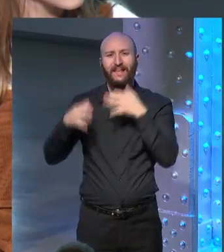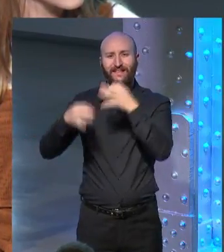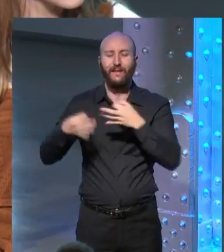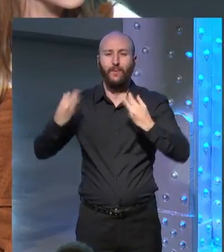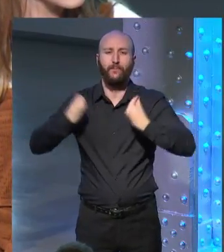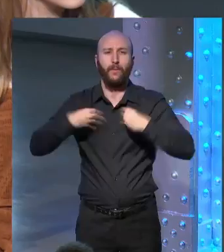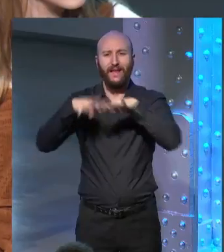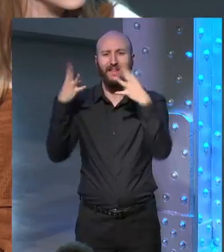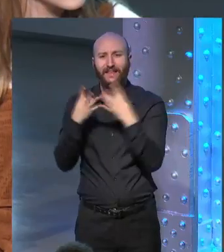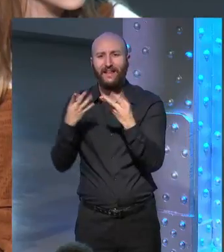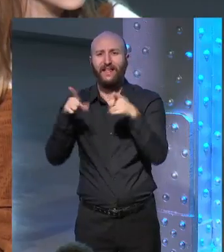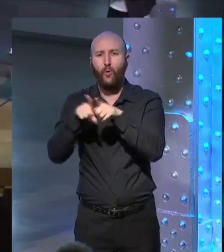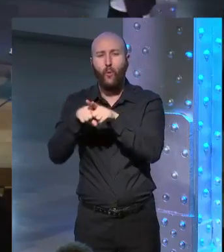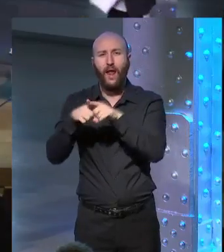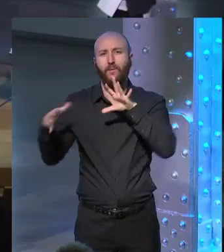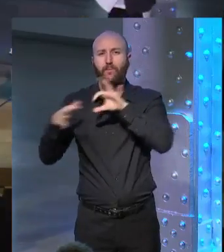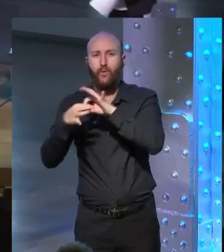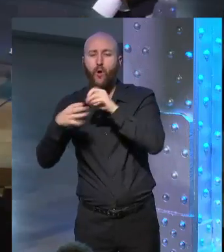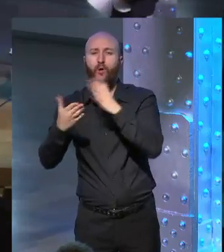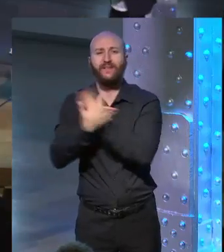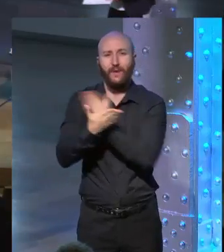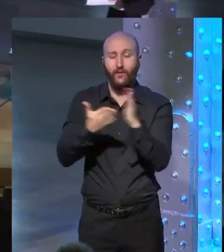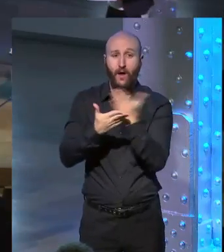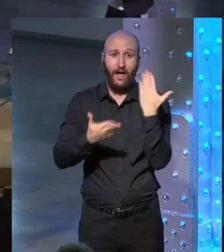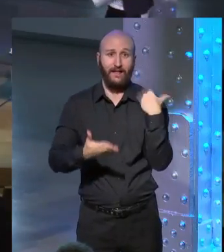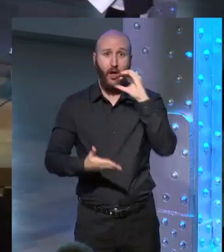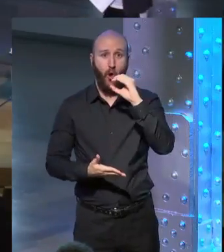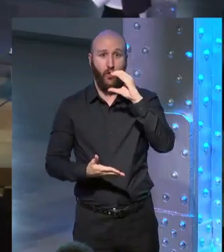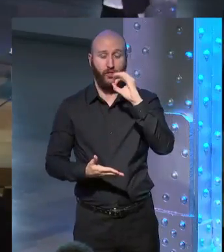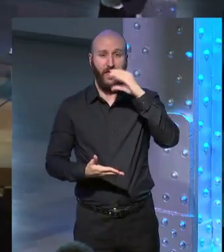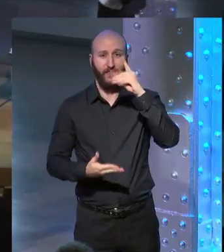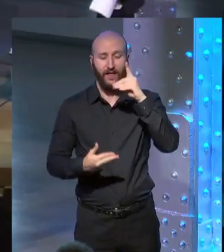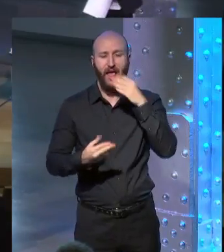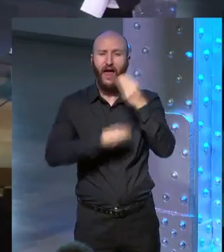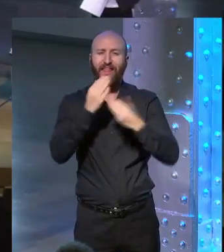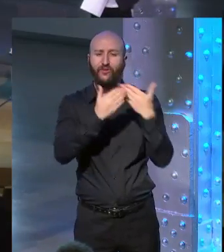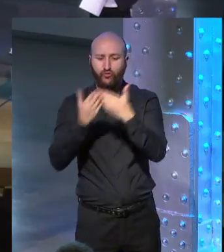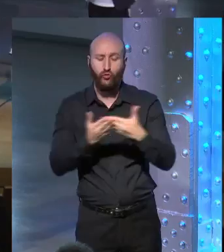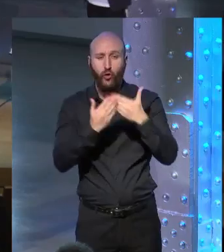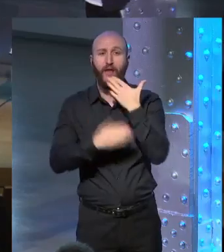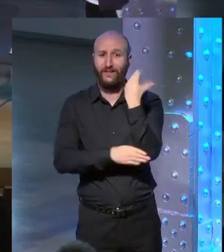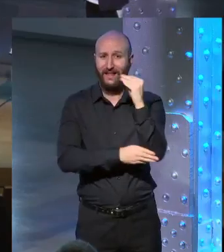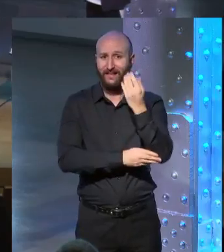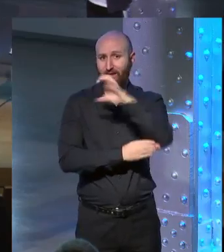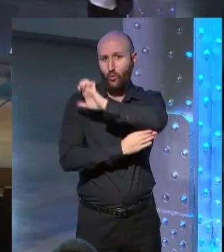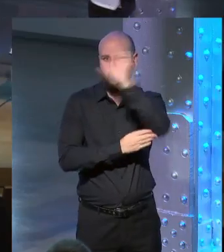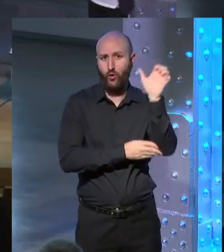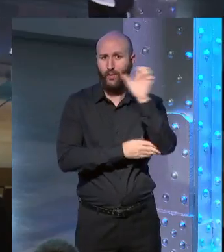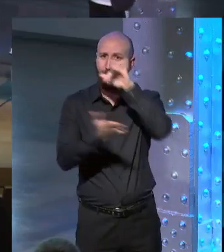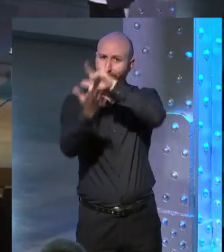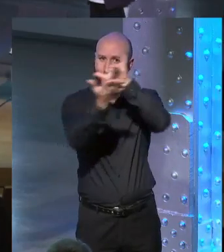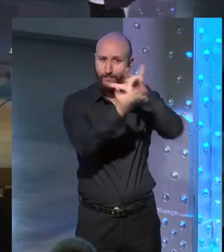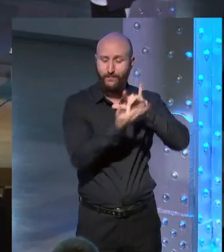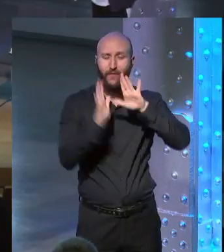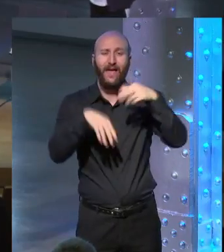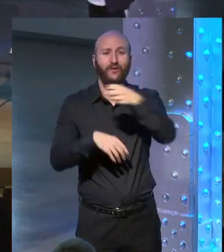aislado. Es decir, hace poco, en el año 2006, la OCDE hizo un estudio entre adolescentes de toda Europa y uno de los datos que salió, primero, que de